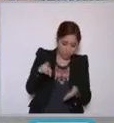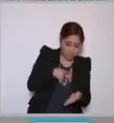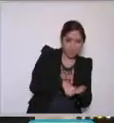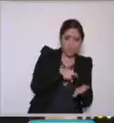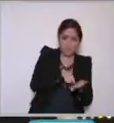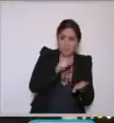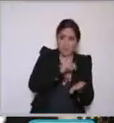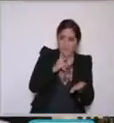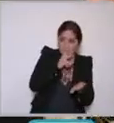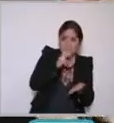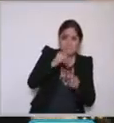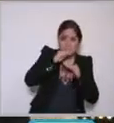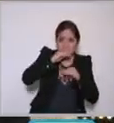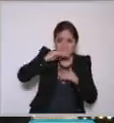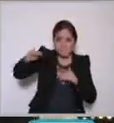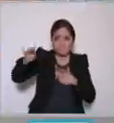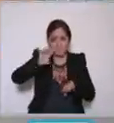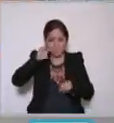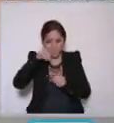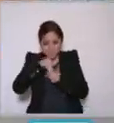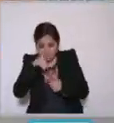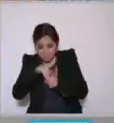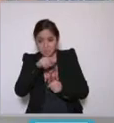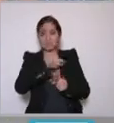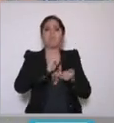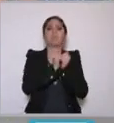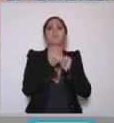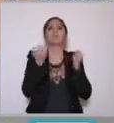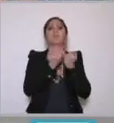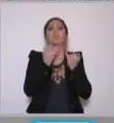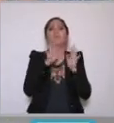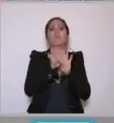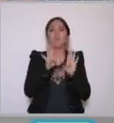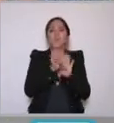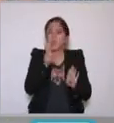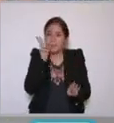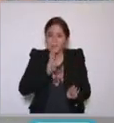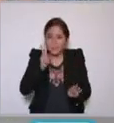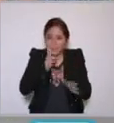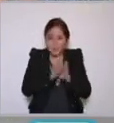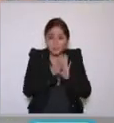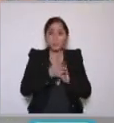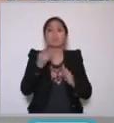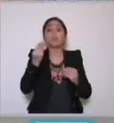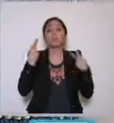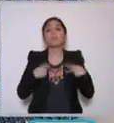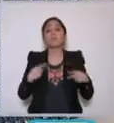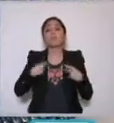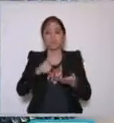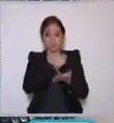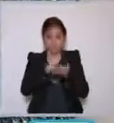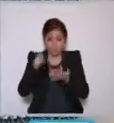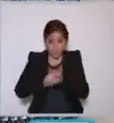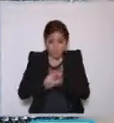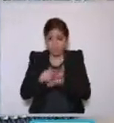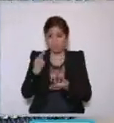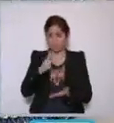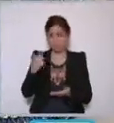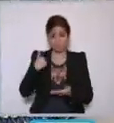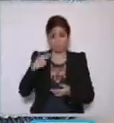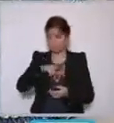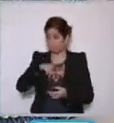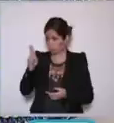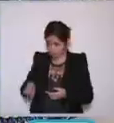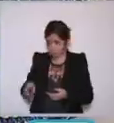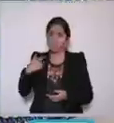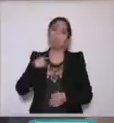de metal. Que sí lo Bueno, ponías. ellos hacen Que sí por ahí ponías un al revés el experimento en el disco. que dicen, no, los acusaban mucho de hacer eso y decían, nunca lo hemos hecho, pues ahora lo vamos a